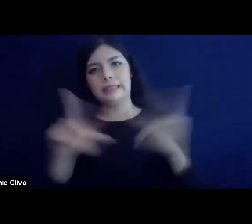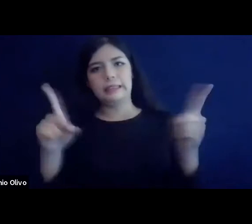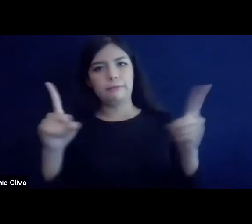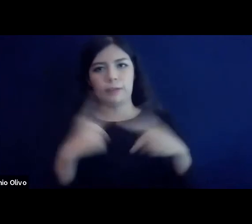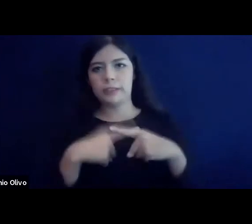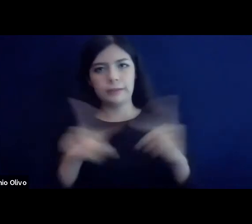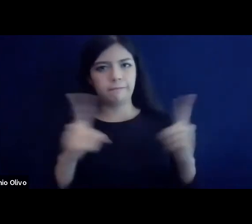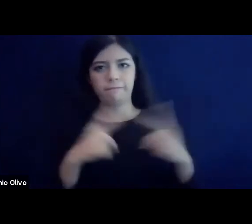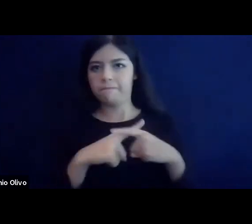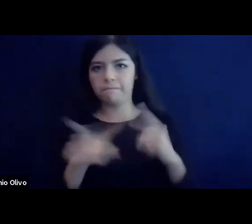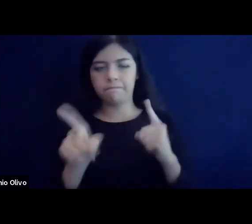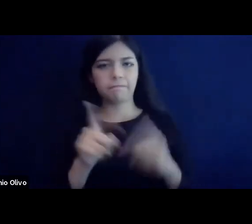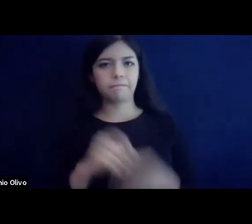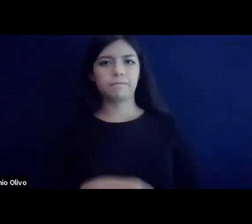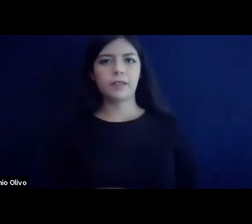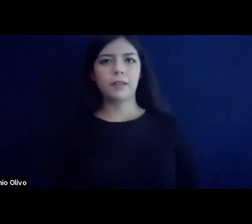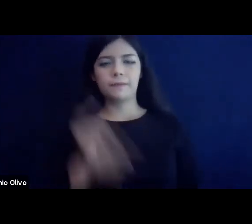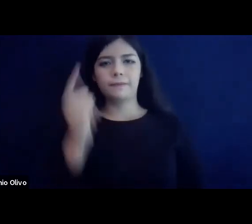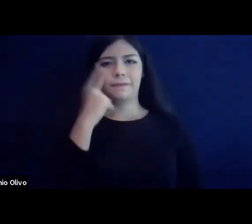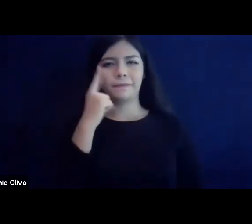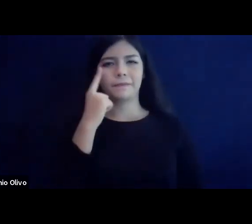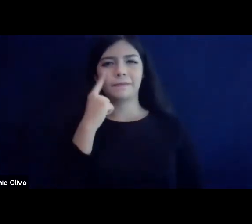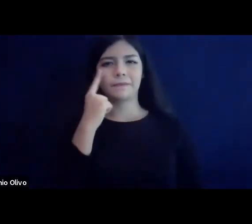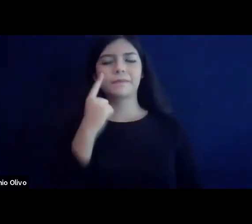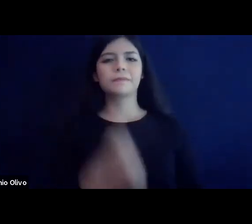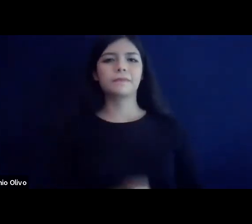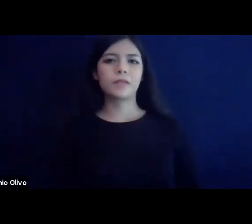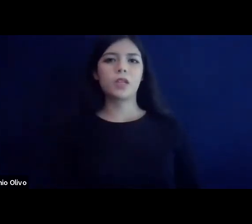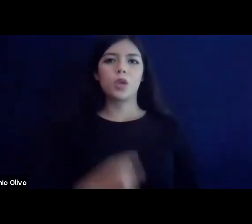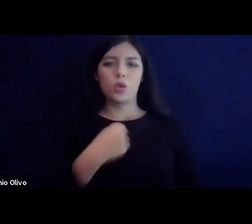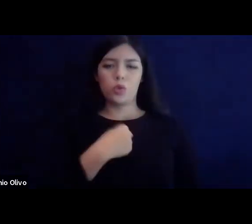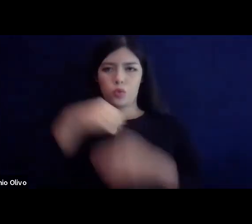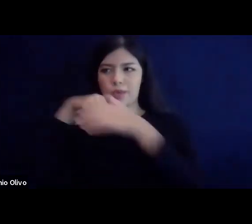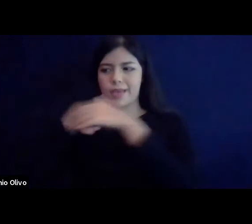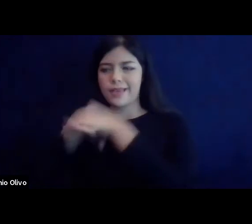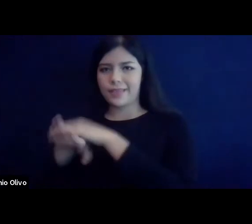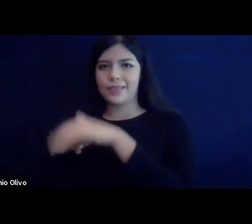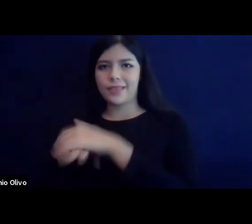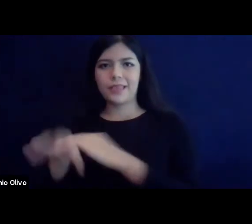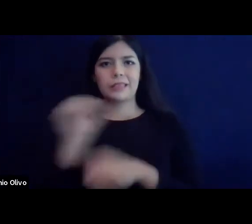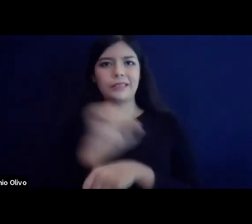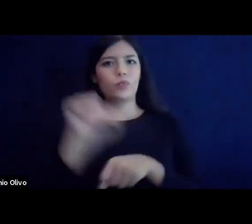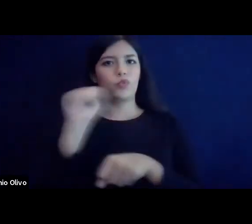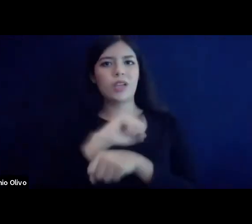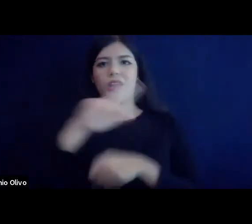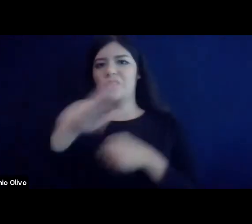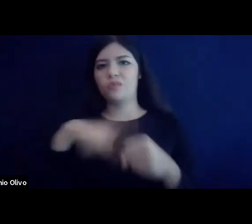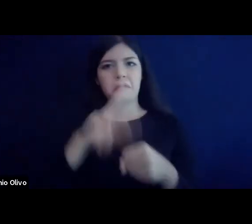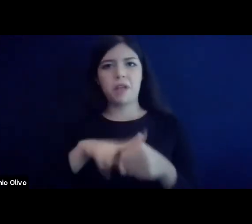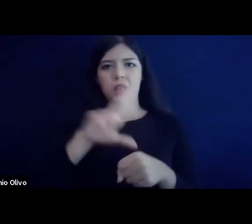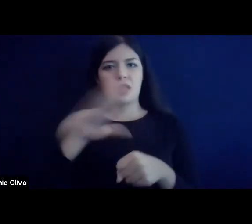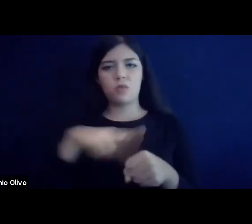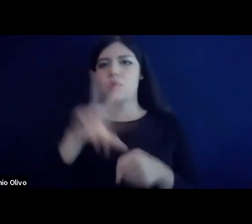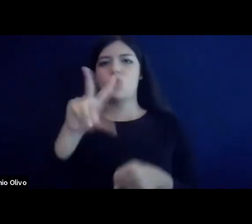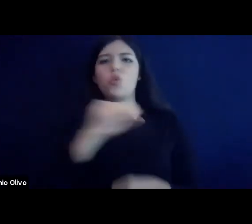Entré a una secundaria común porque se supone que ya estaba preparada para